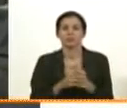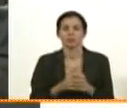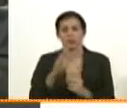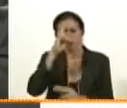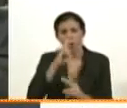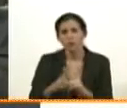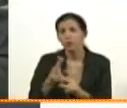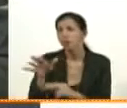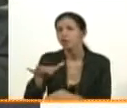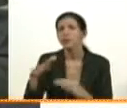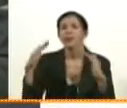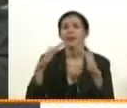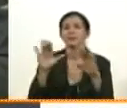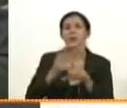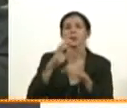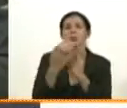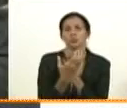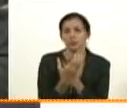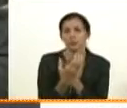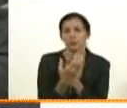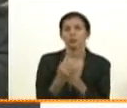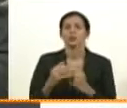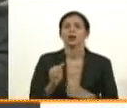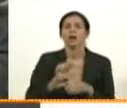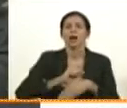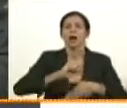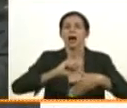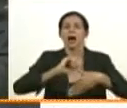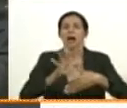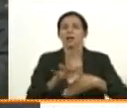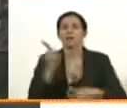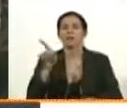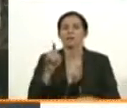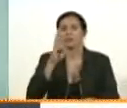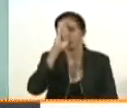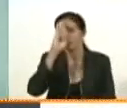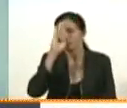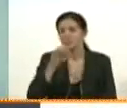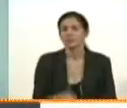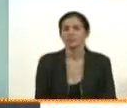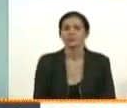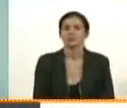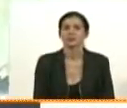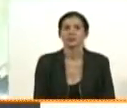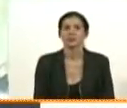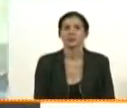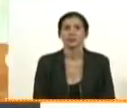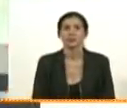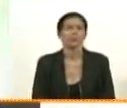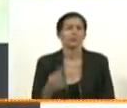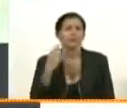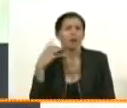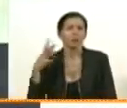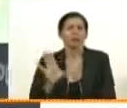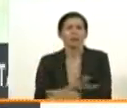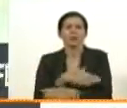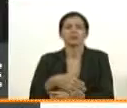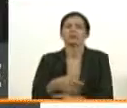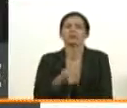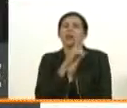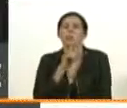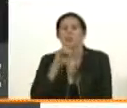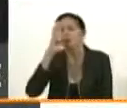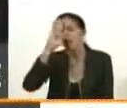realizada en la Casa Cultural del Alba en Barinas. Una de sus más reconocidas composiciones es Linda